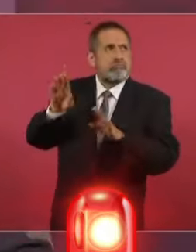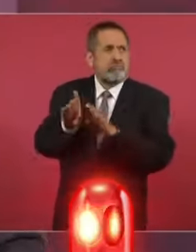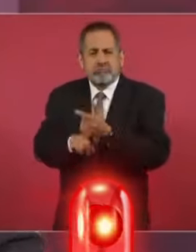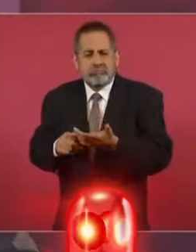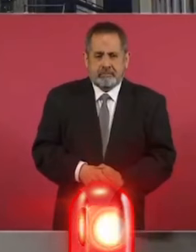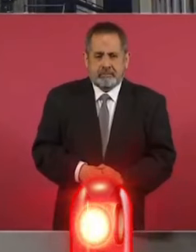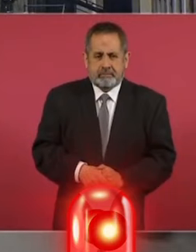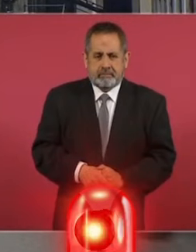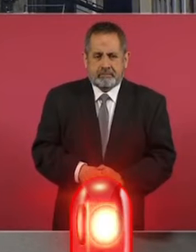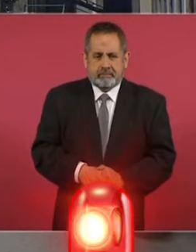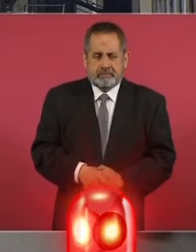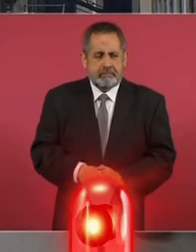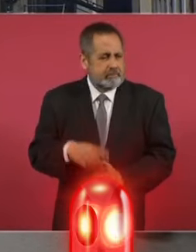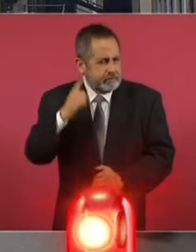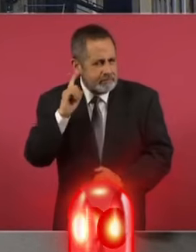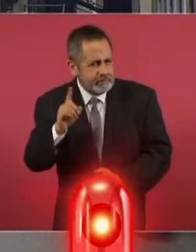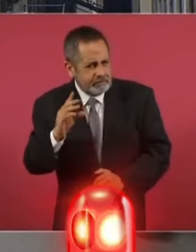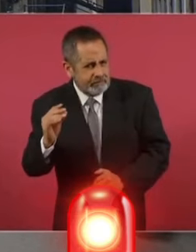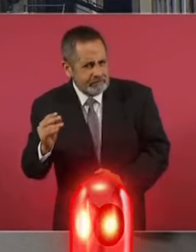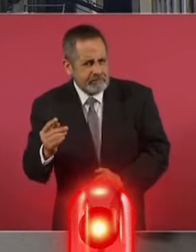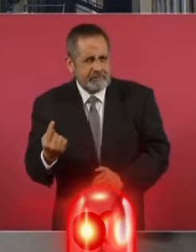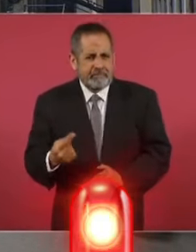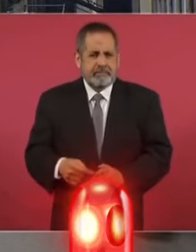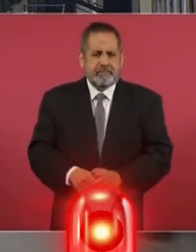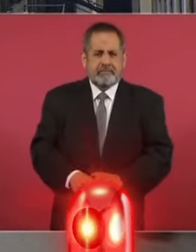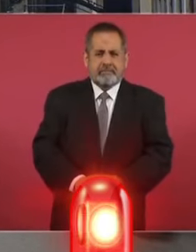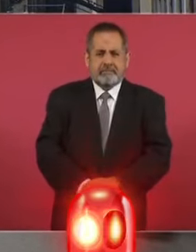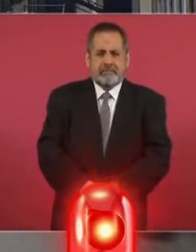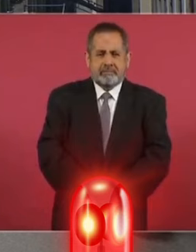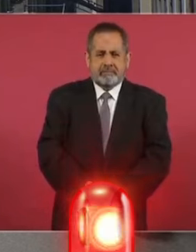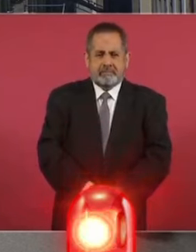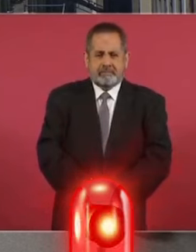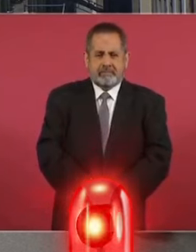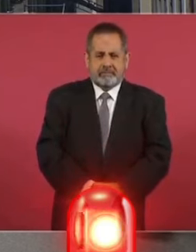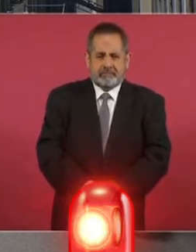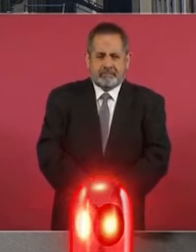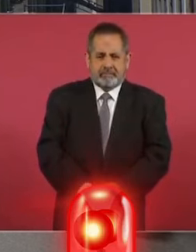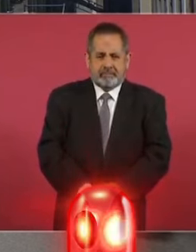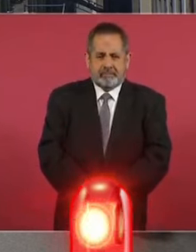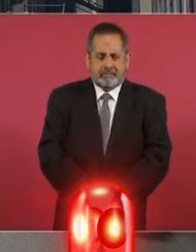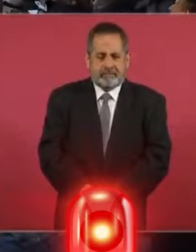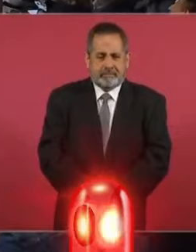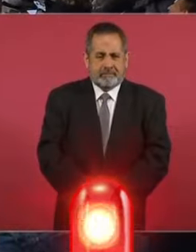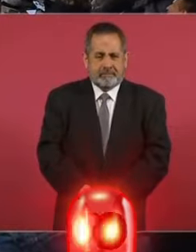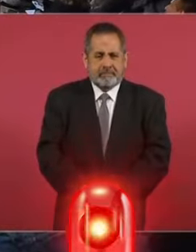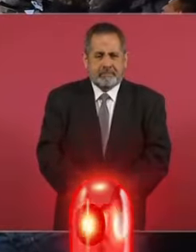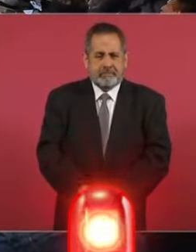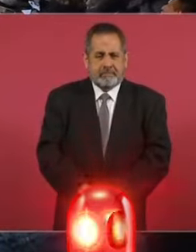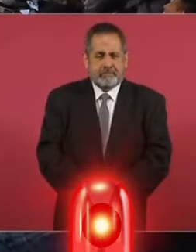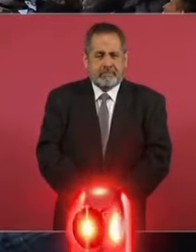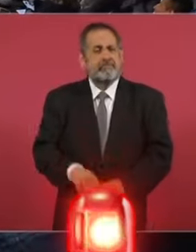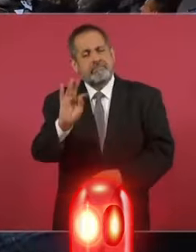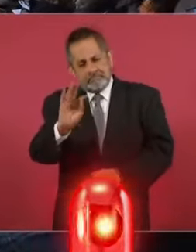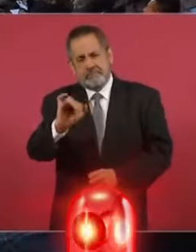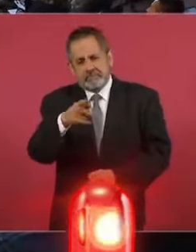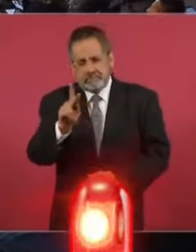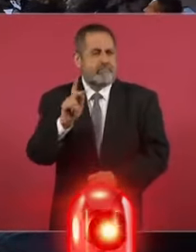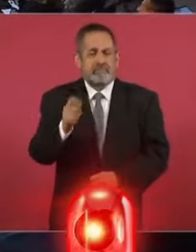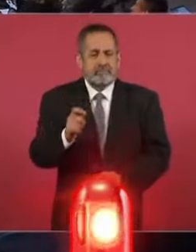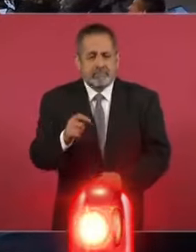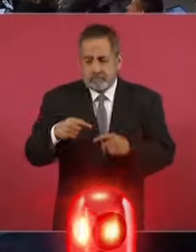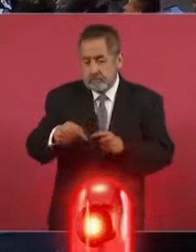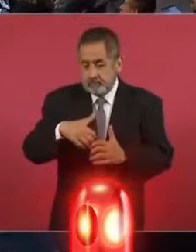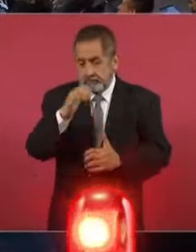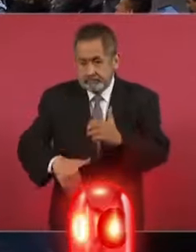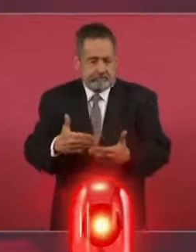ya está establecido. ¿Por qué no incluye en el plan C, si se menciona esto, lo que menciona la compañera de la Contraloría? A lo mejor sí, pero antes de que yo